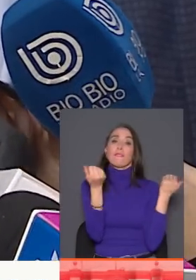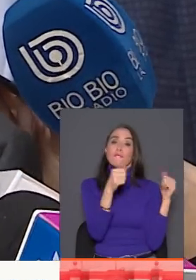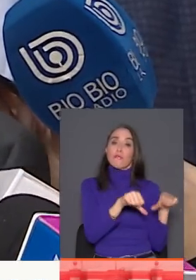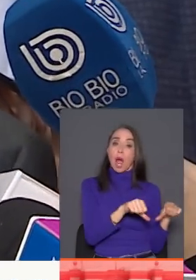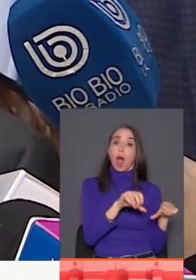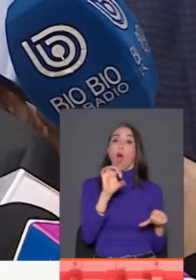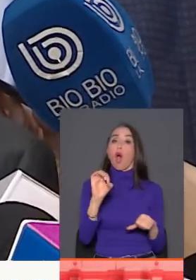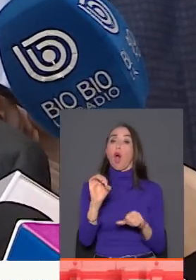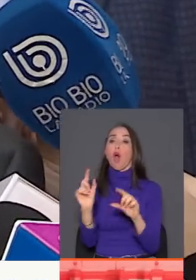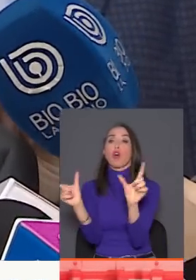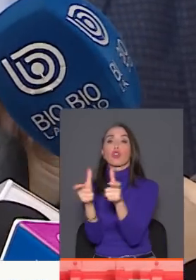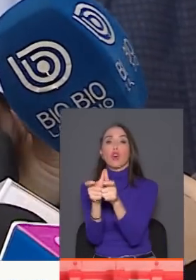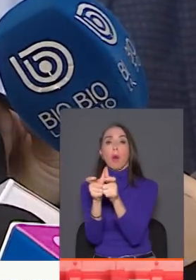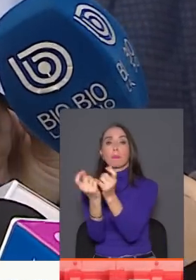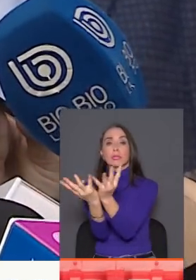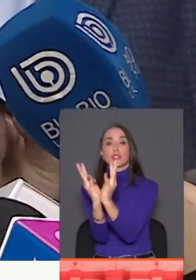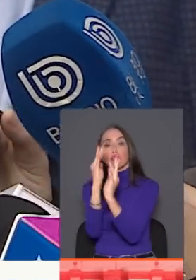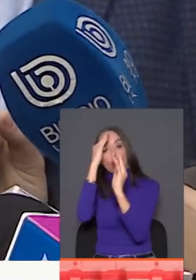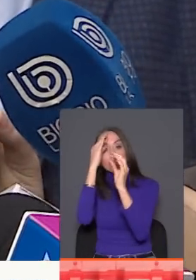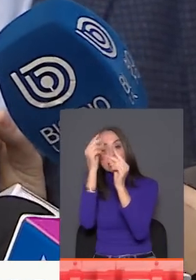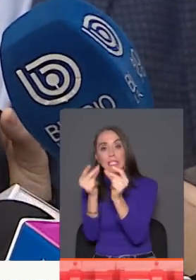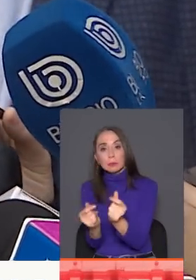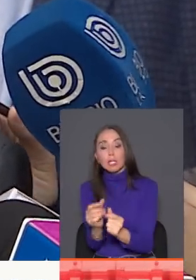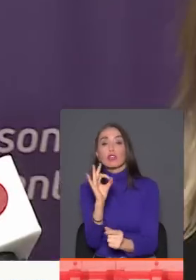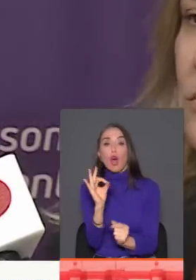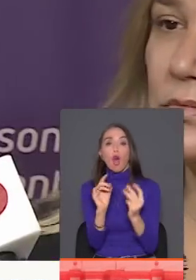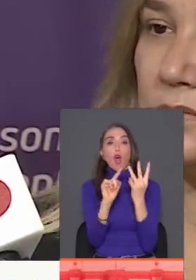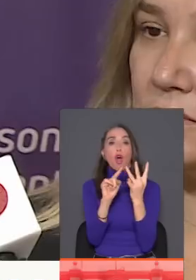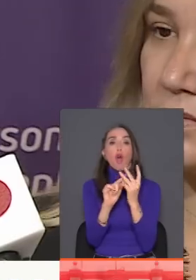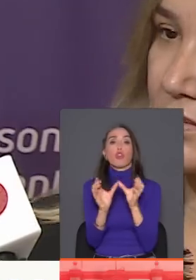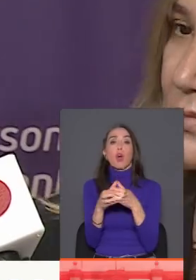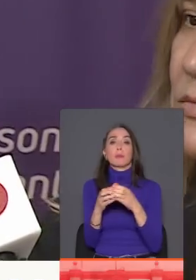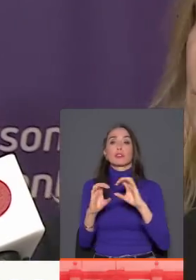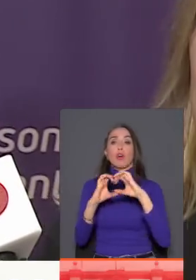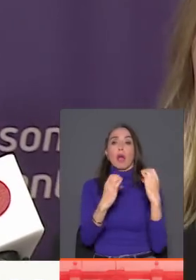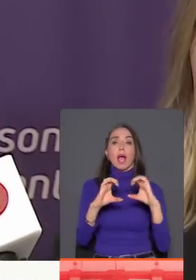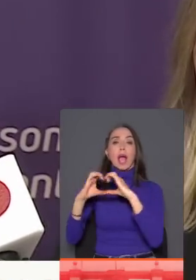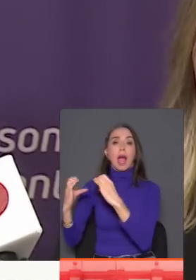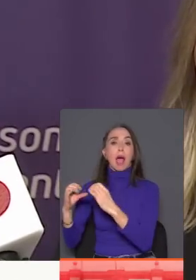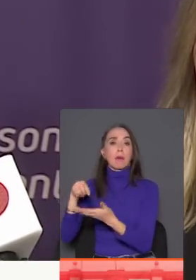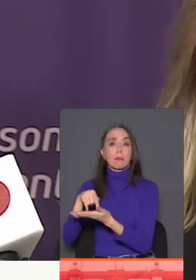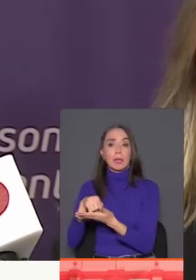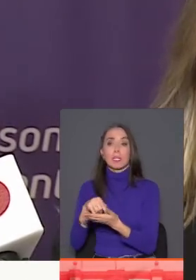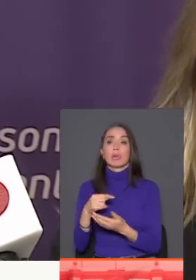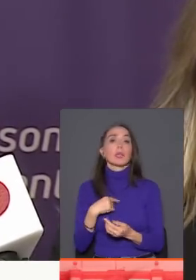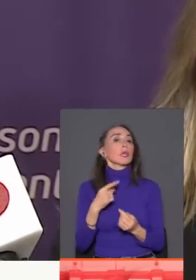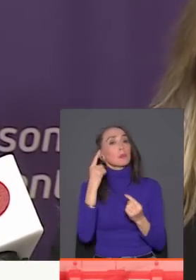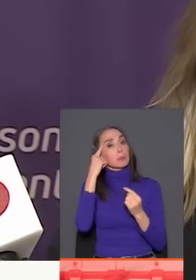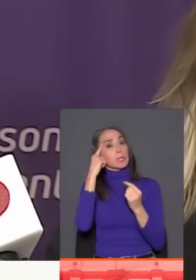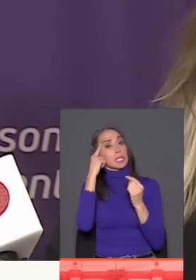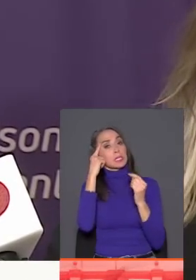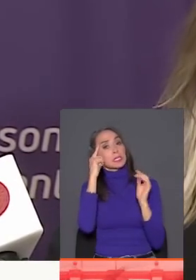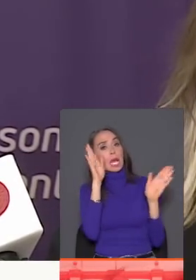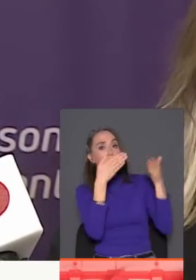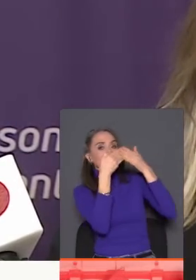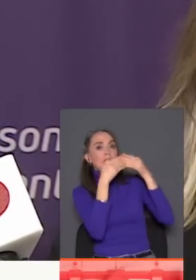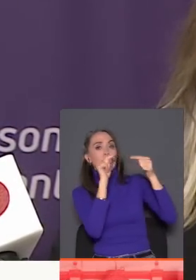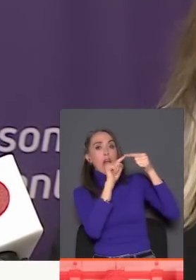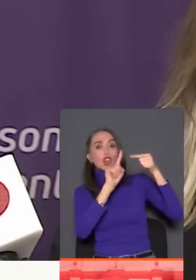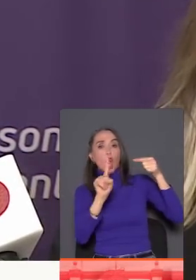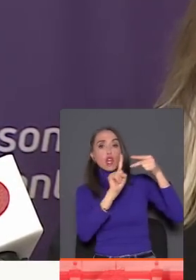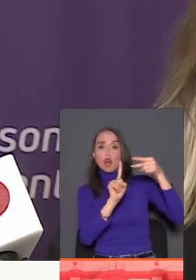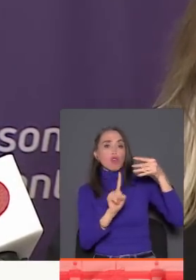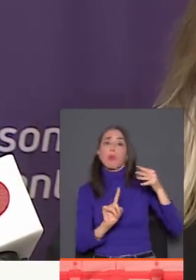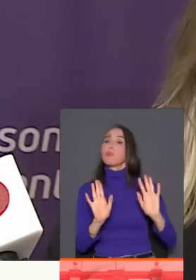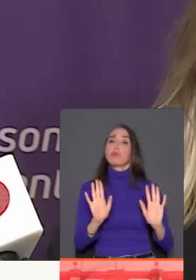una condición de experto o una comisión bicameral nosotros no nos cerramos a ningún mecanismo no nos cerramos a ningún mecanismo no vamos a cometer